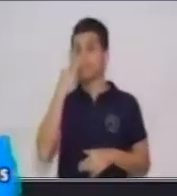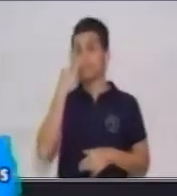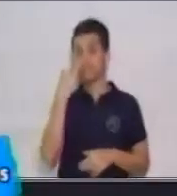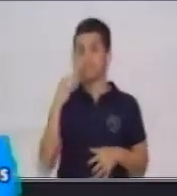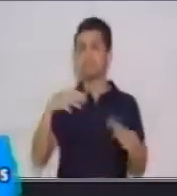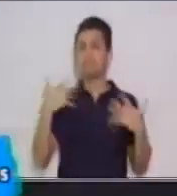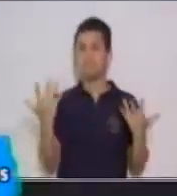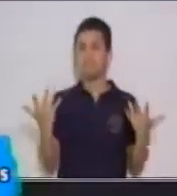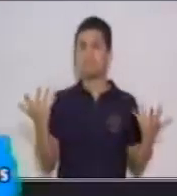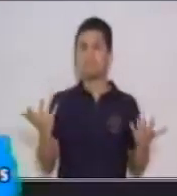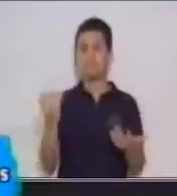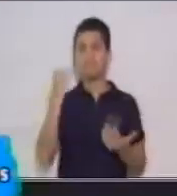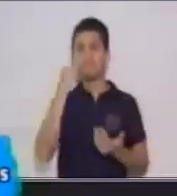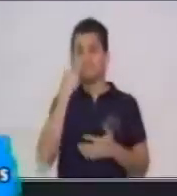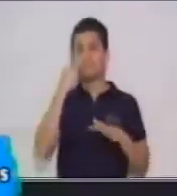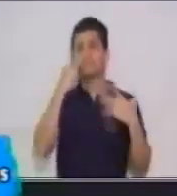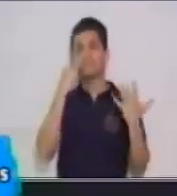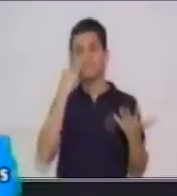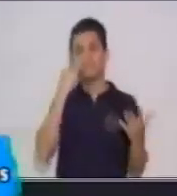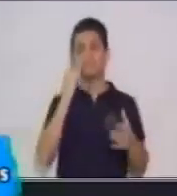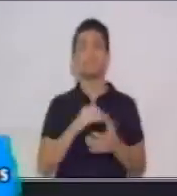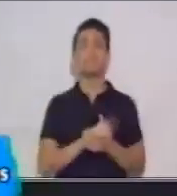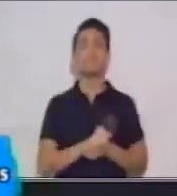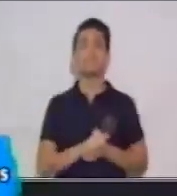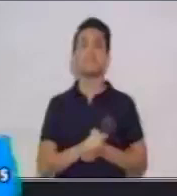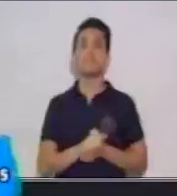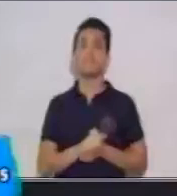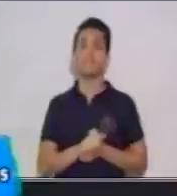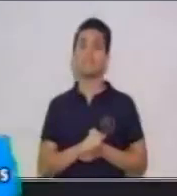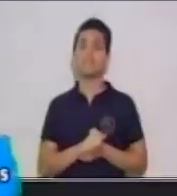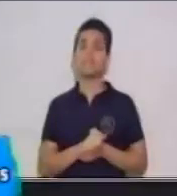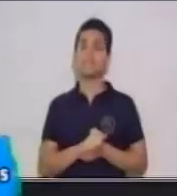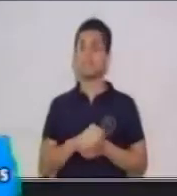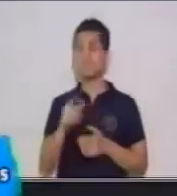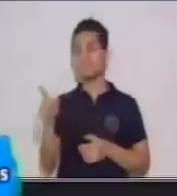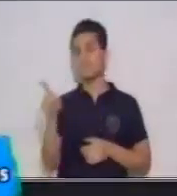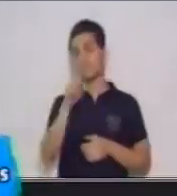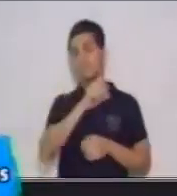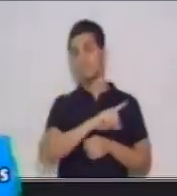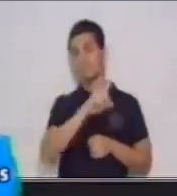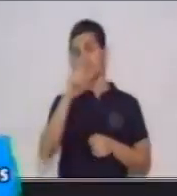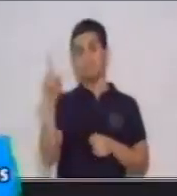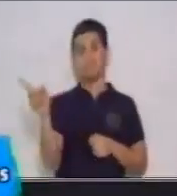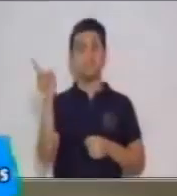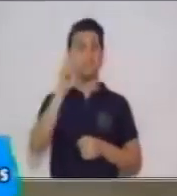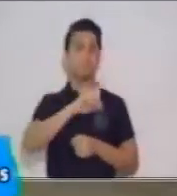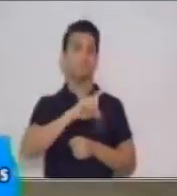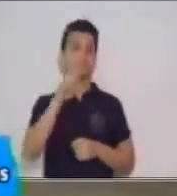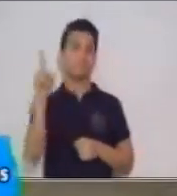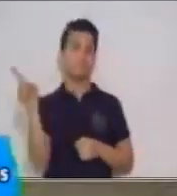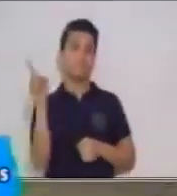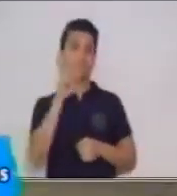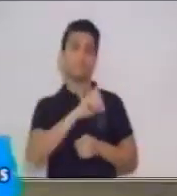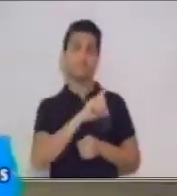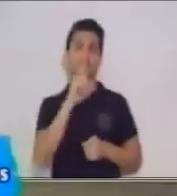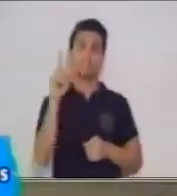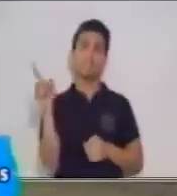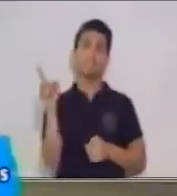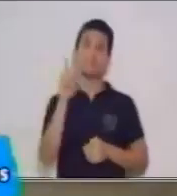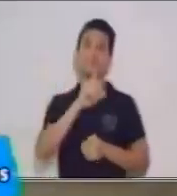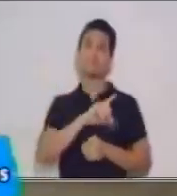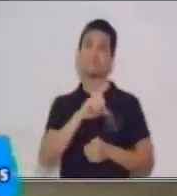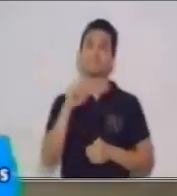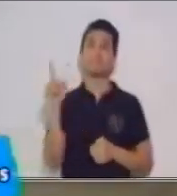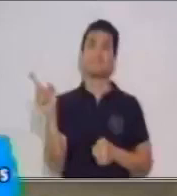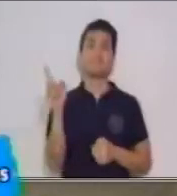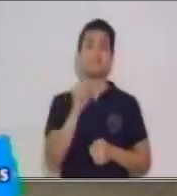¿Qué serí? ¿Qué serí? ¿Qué serí? ¡Envidia! No, no, no, eso no, no, no,